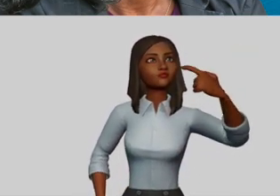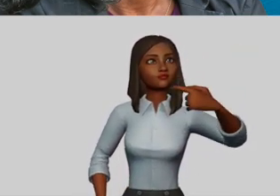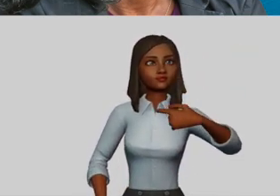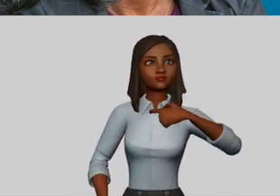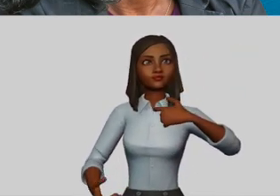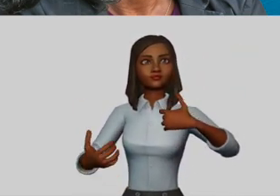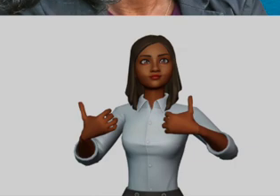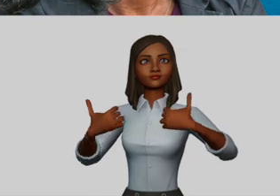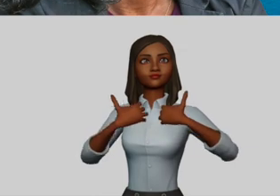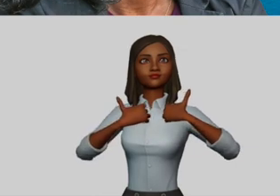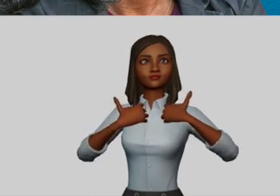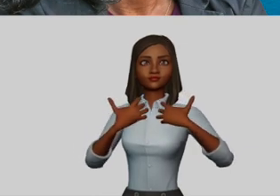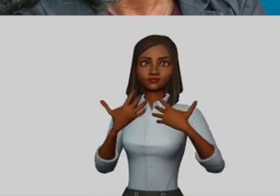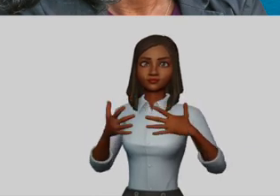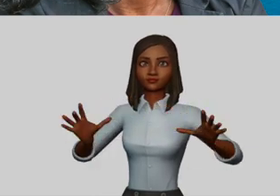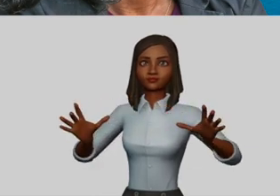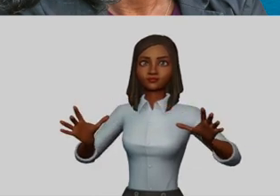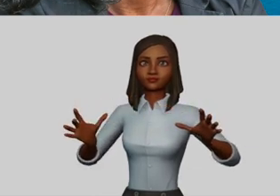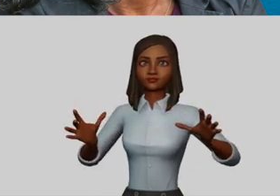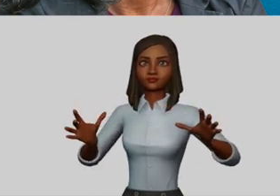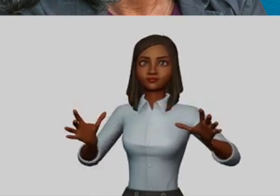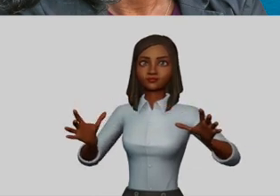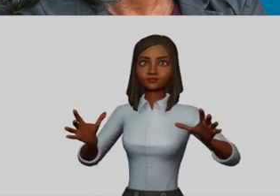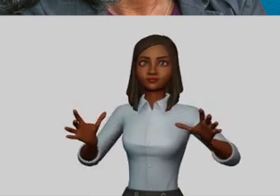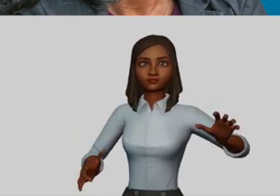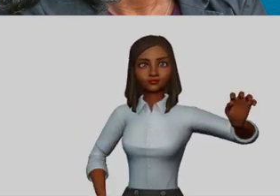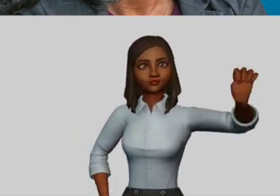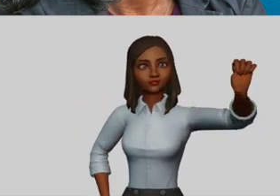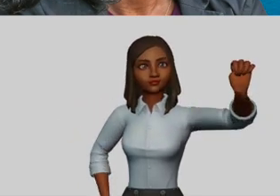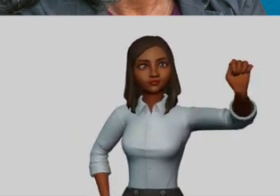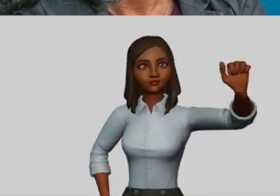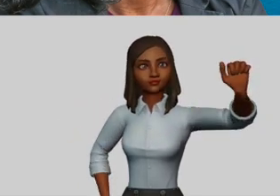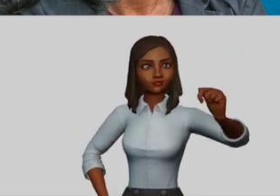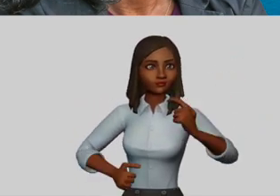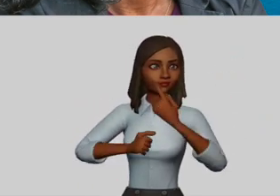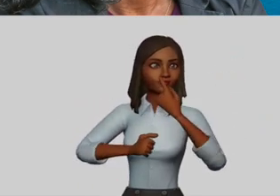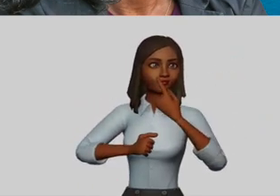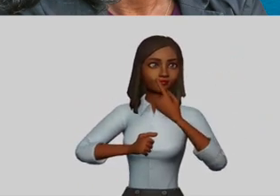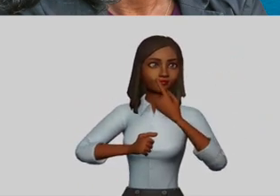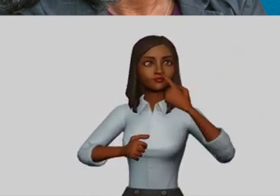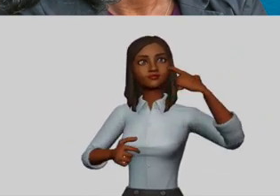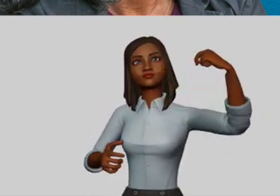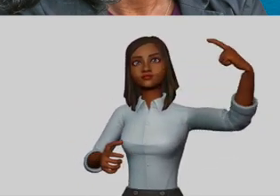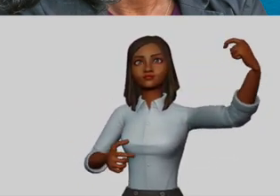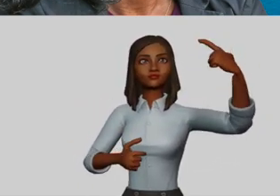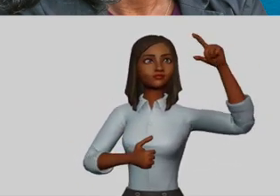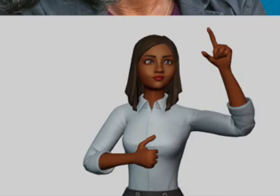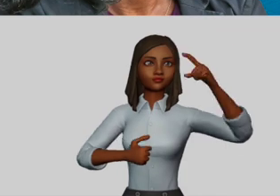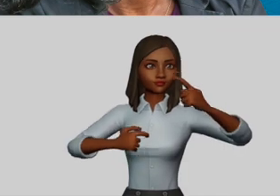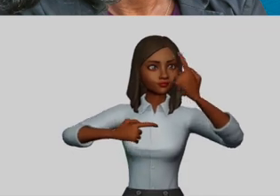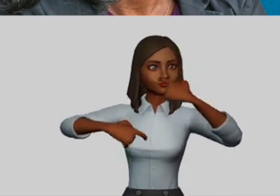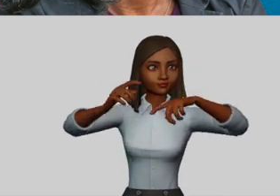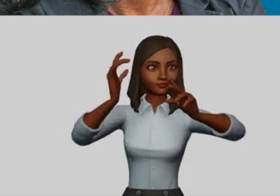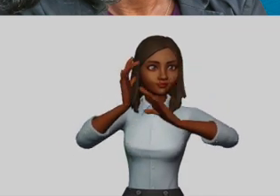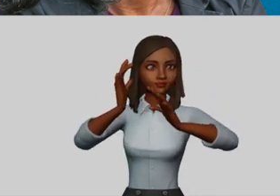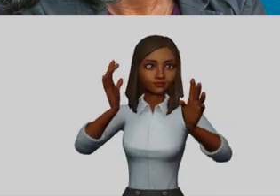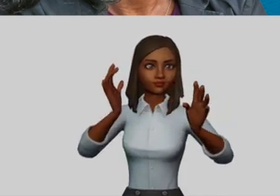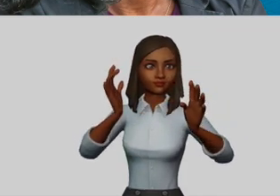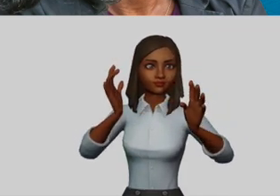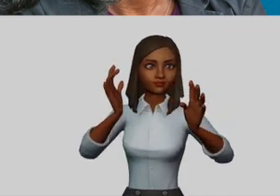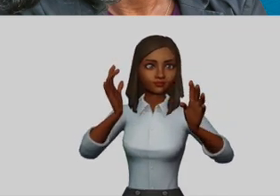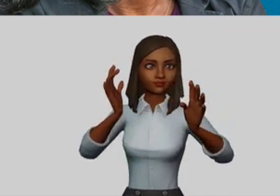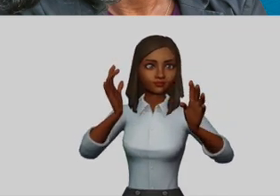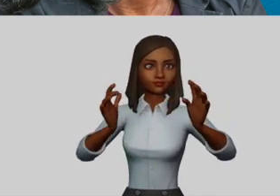la autoconciencia que mencionamos ahorita. Me encanta. Ok, lo apunté yo para mí también. Te lo voy a traer, yo creo que ya lo tengo.